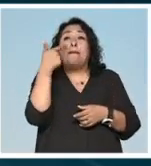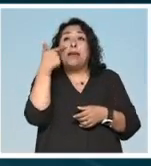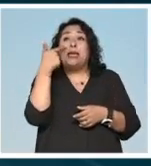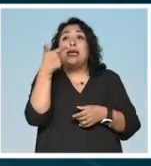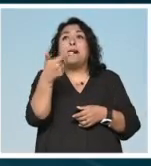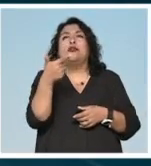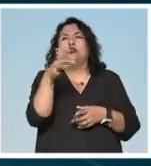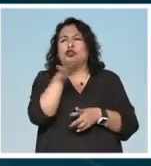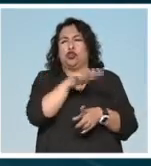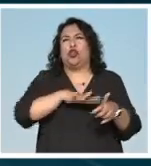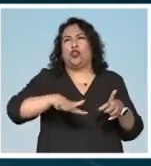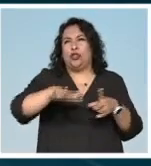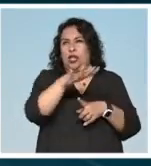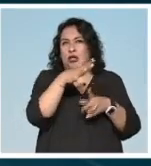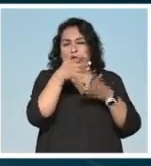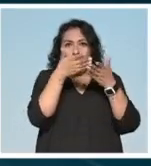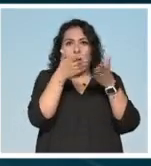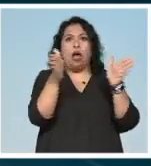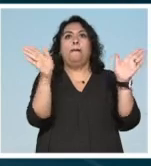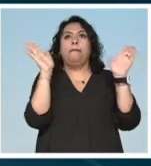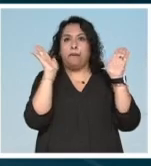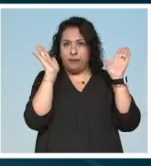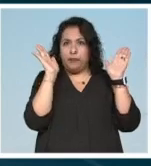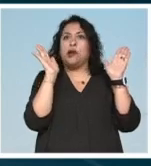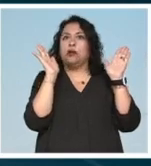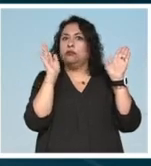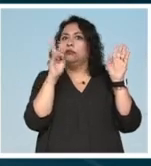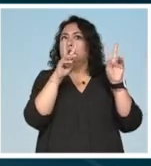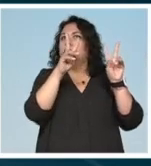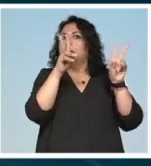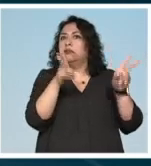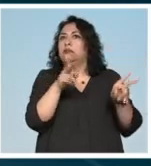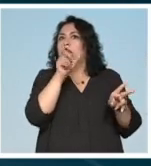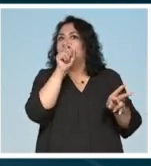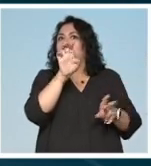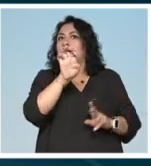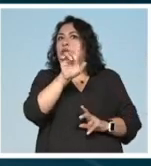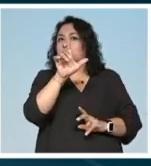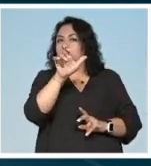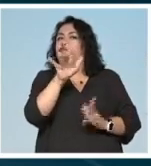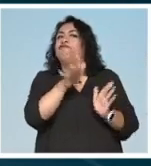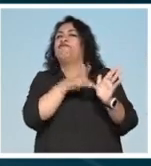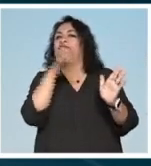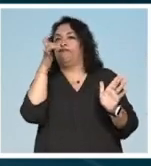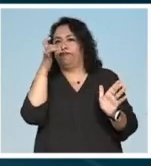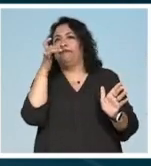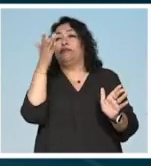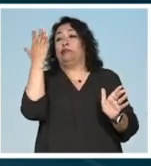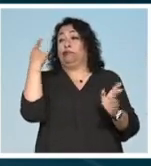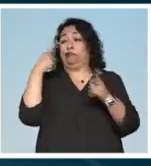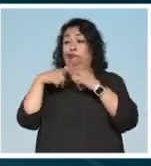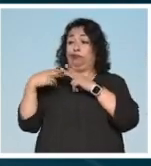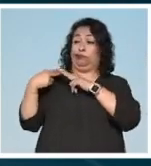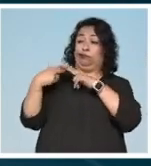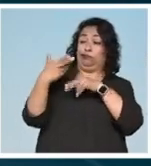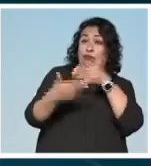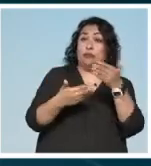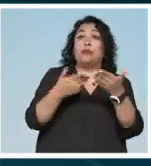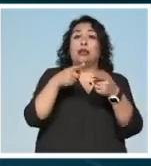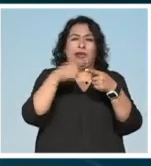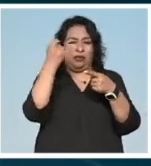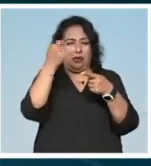como un contexto muy amplio sobre el EZLN desde su creación. Entonces, esa fue la idea. Y